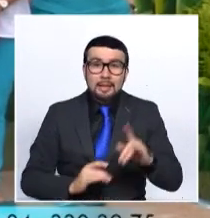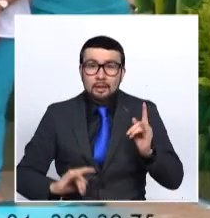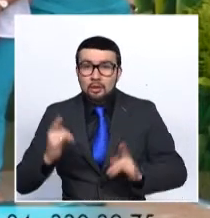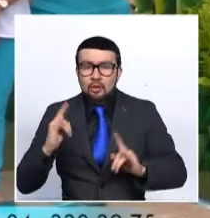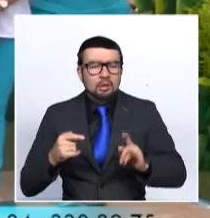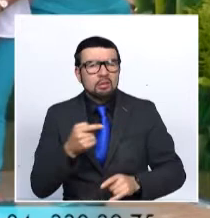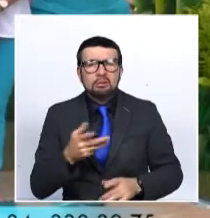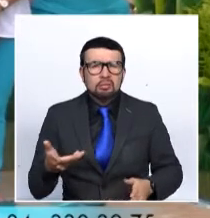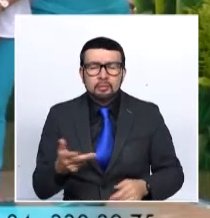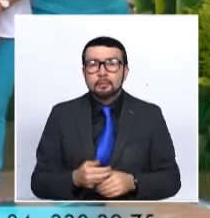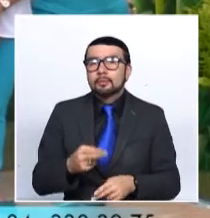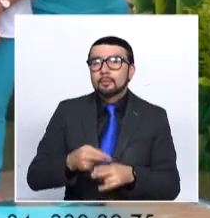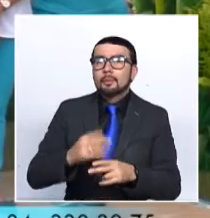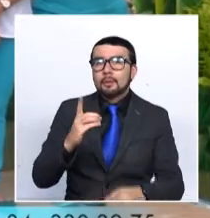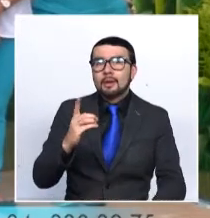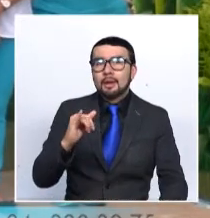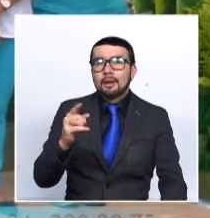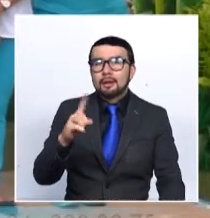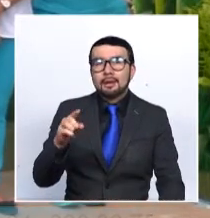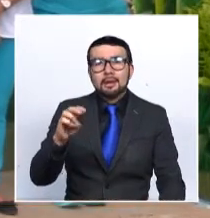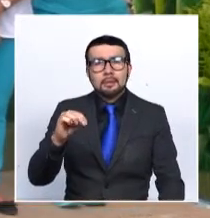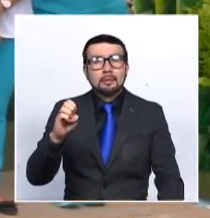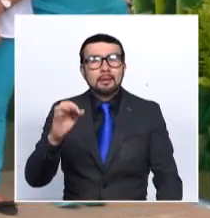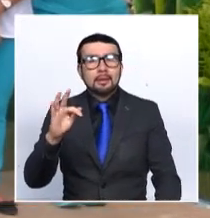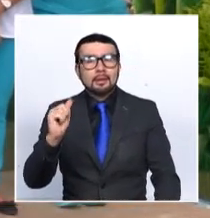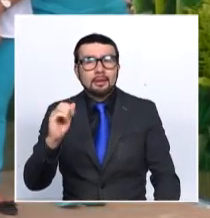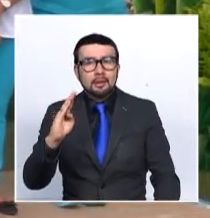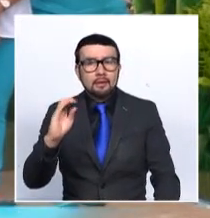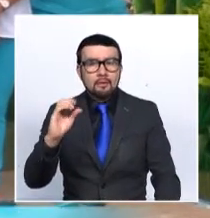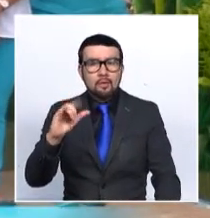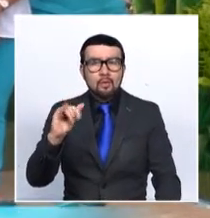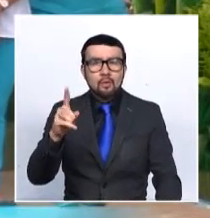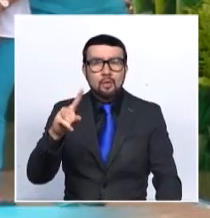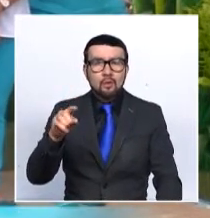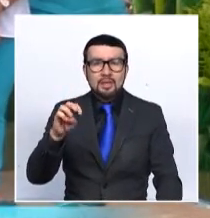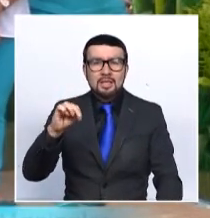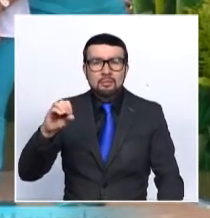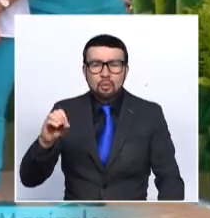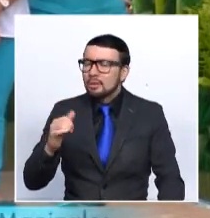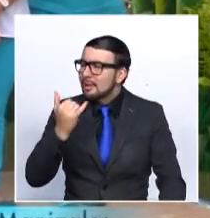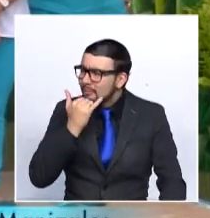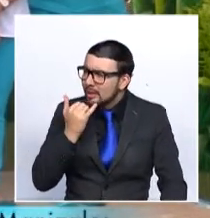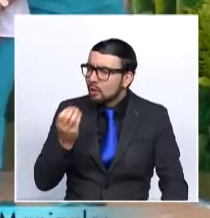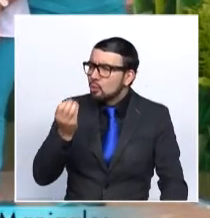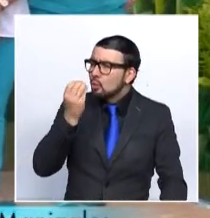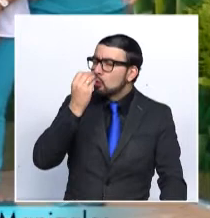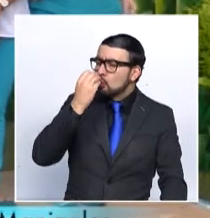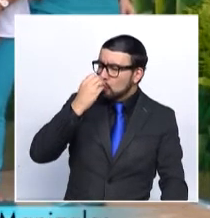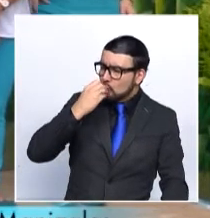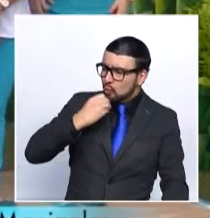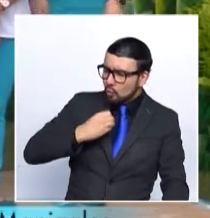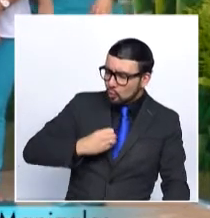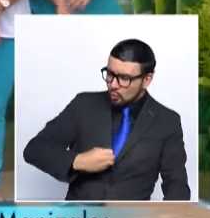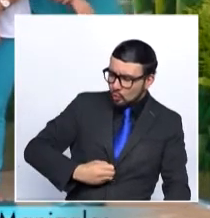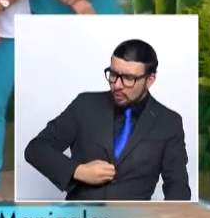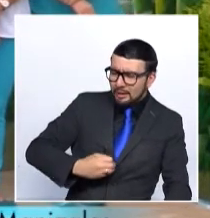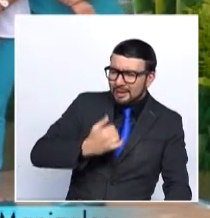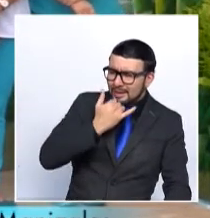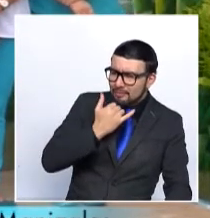que se llama dismetabolismo. ¿Qué es lo que está pasando? La parte de la nutrición, la